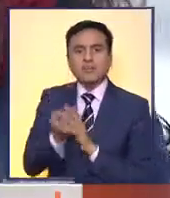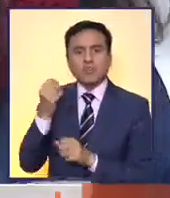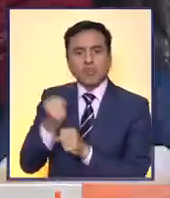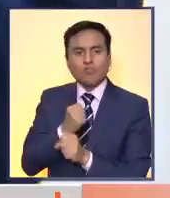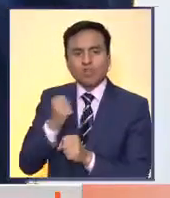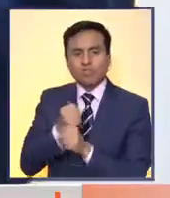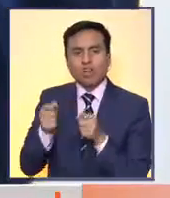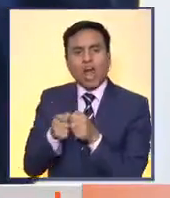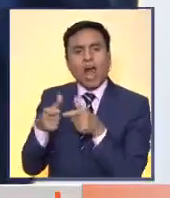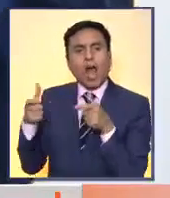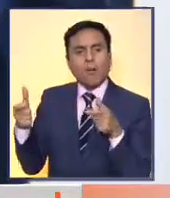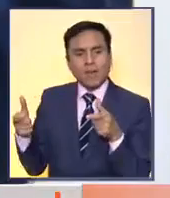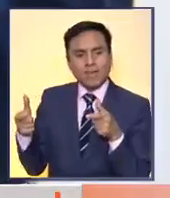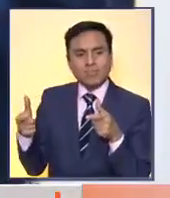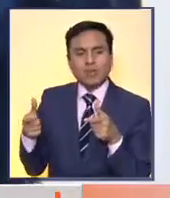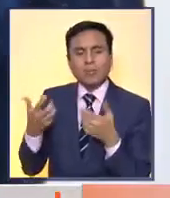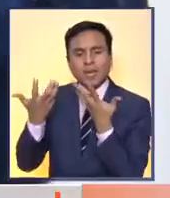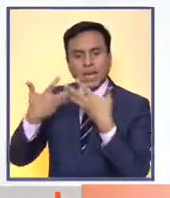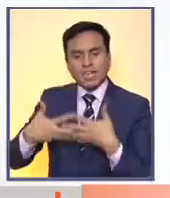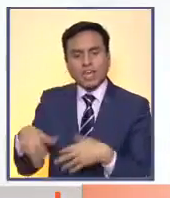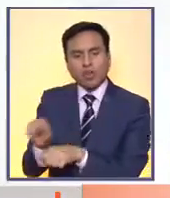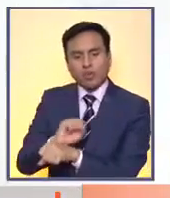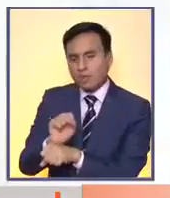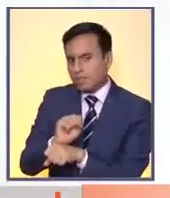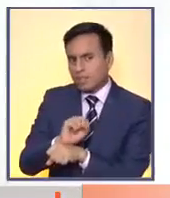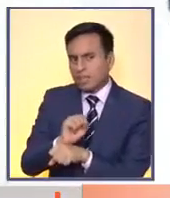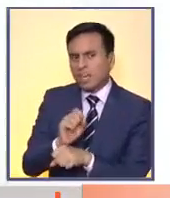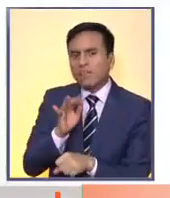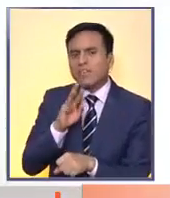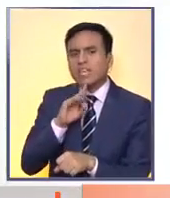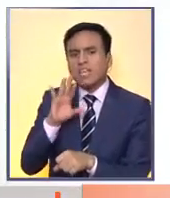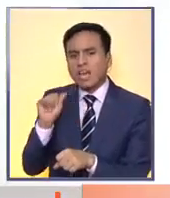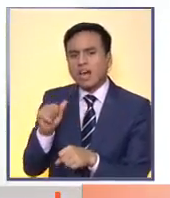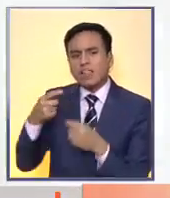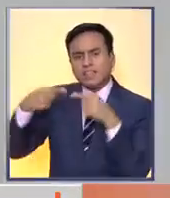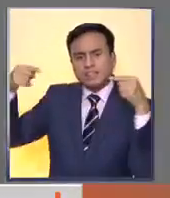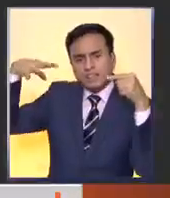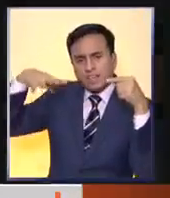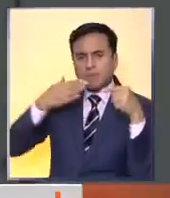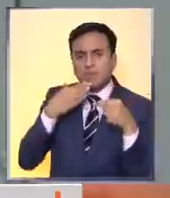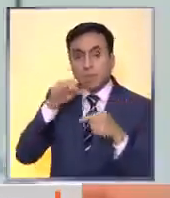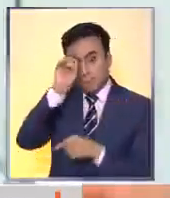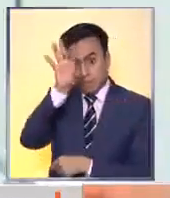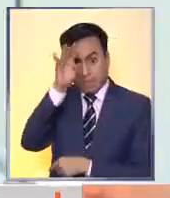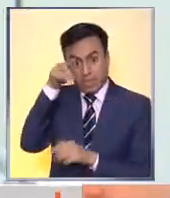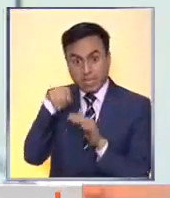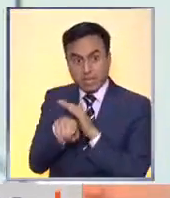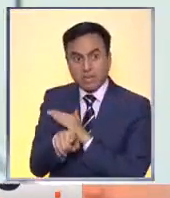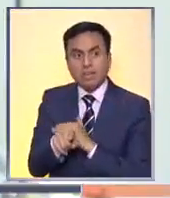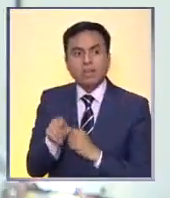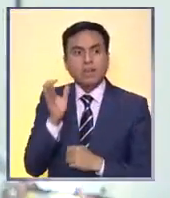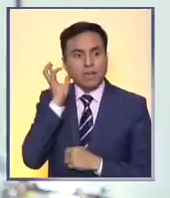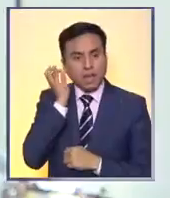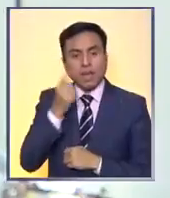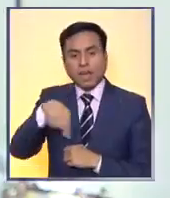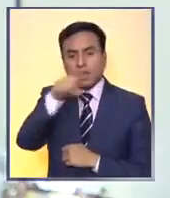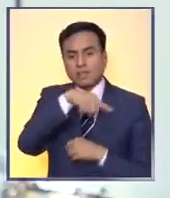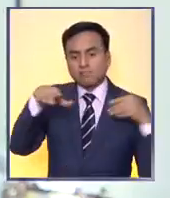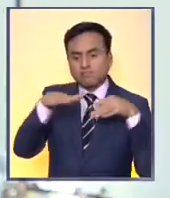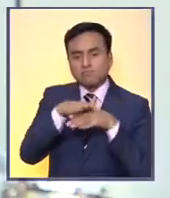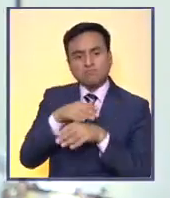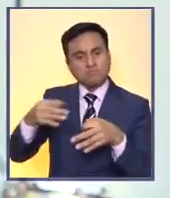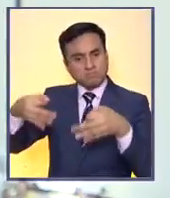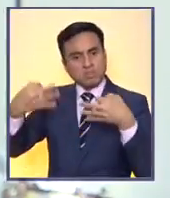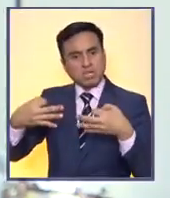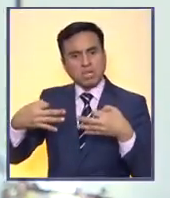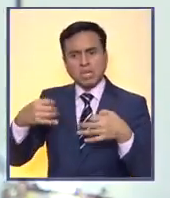en aumento, como mecánica automotriz, gasfitería, electricidad, incluso en la minería. Ellas se están insertando de manera espectacular, sin